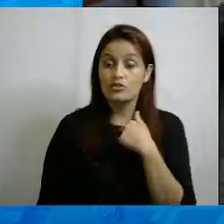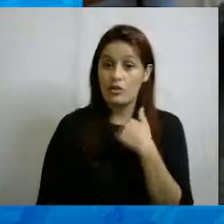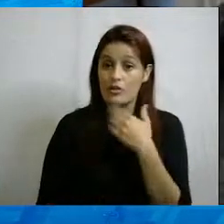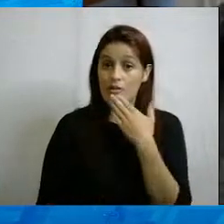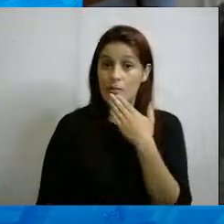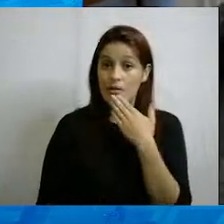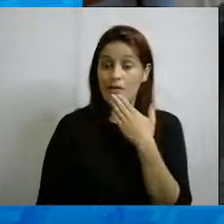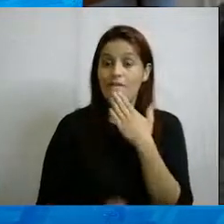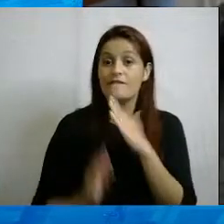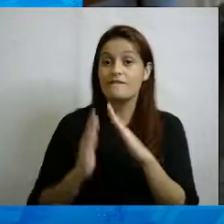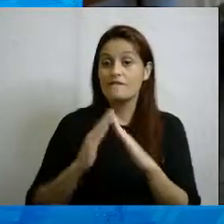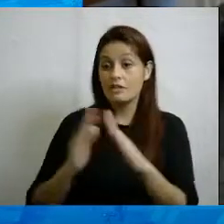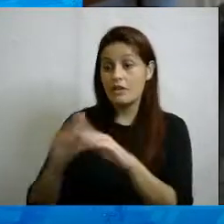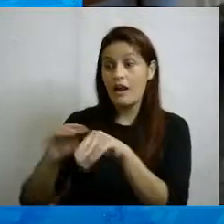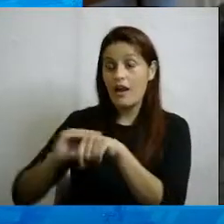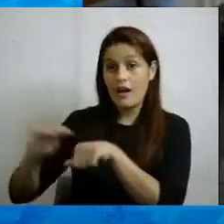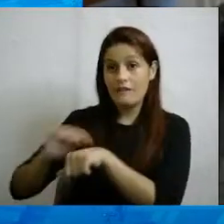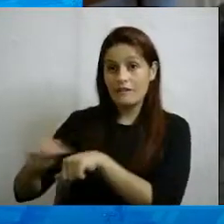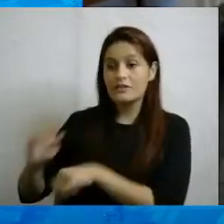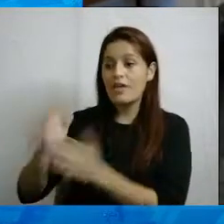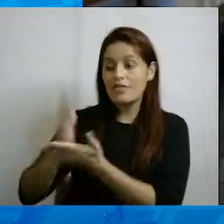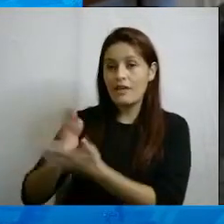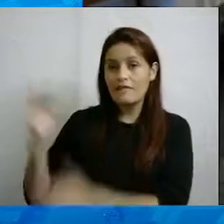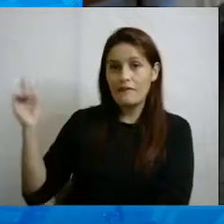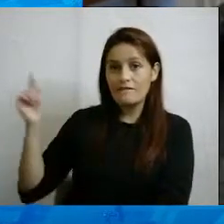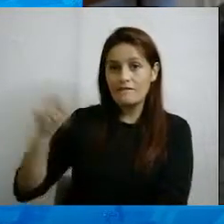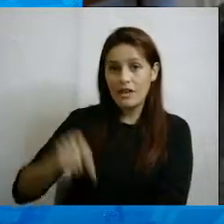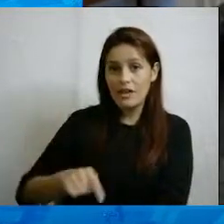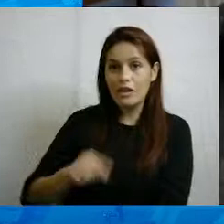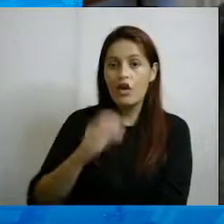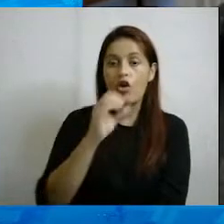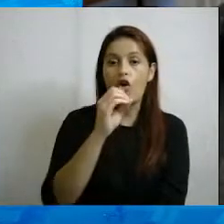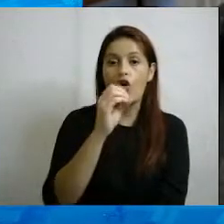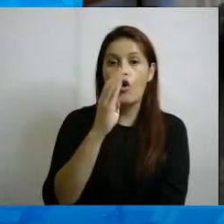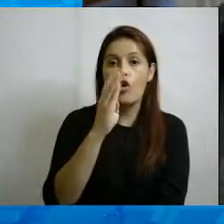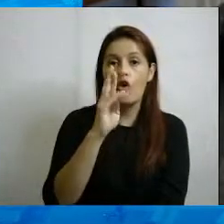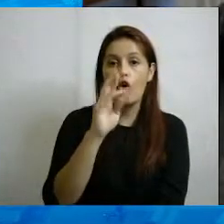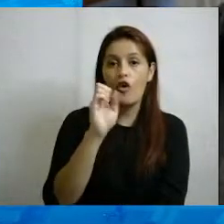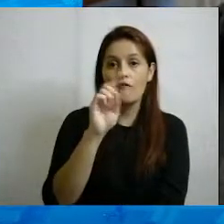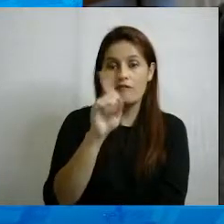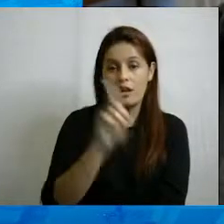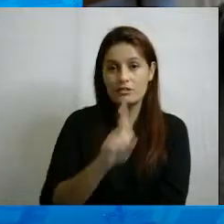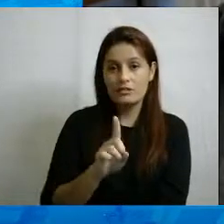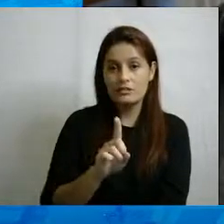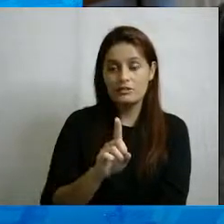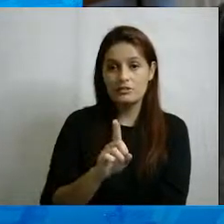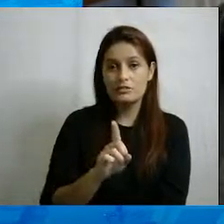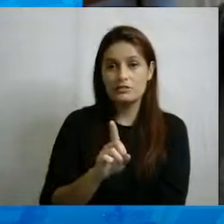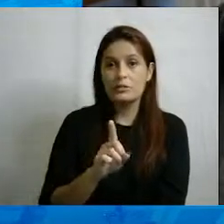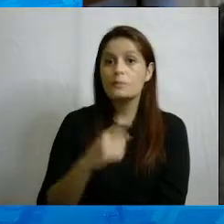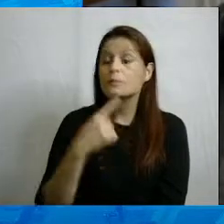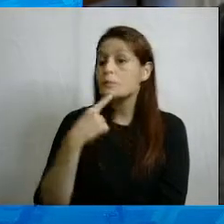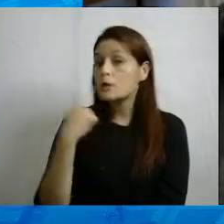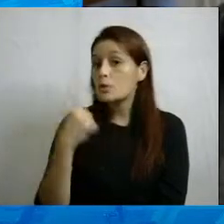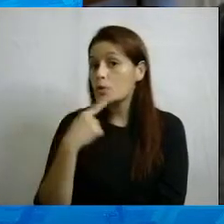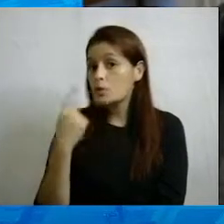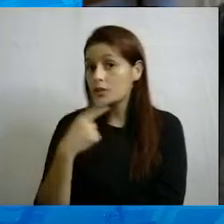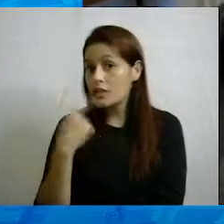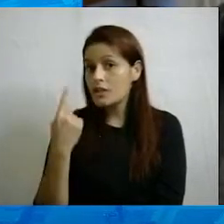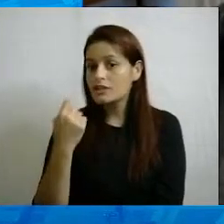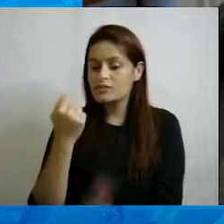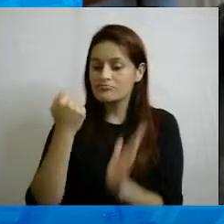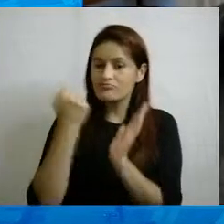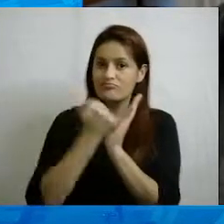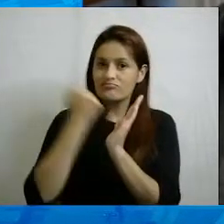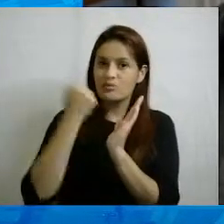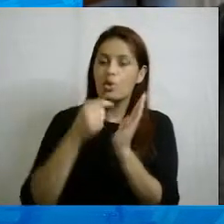a mi vecino que tiene que venir a la oficina de obras, ¿ya? A consultar por el certificado de